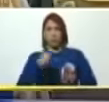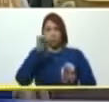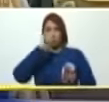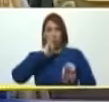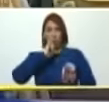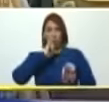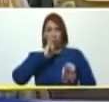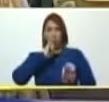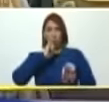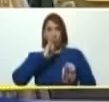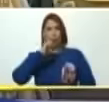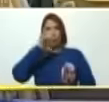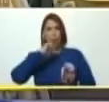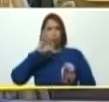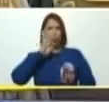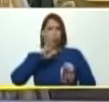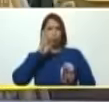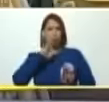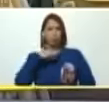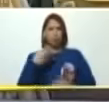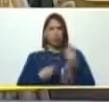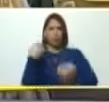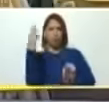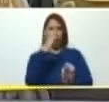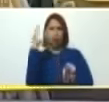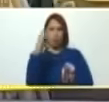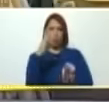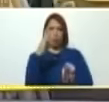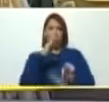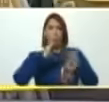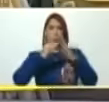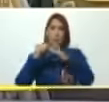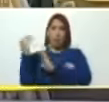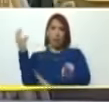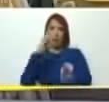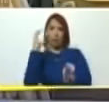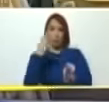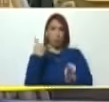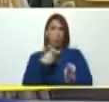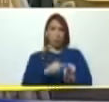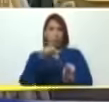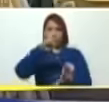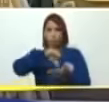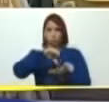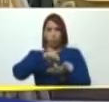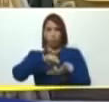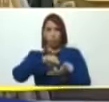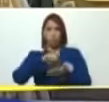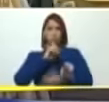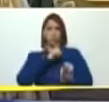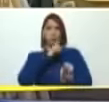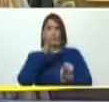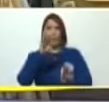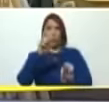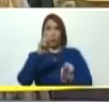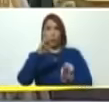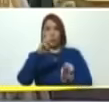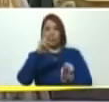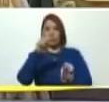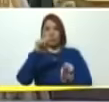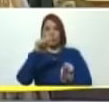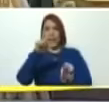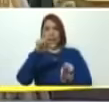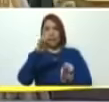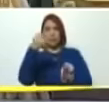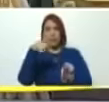de agua servida, como hizo Caricuao, la comunidad de Caricuao. Aquí tenemos esto, en el sector La Fortaleza. Allá en Caricuao